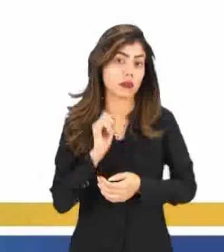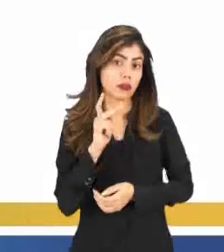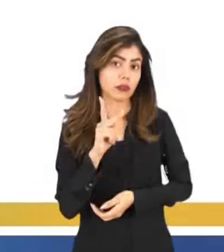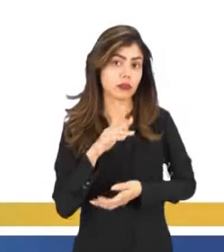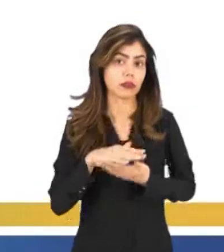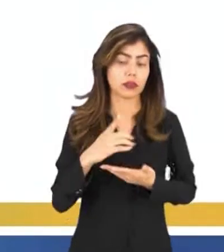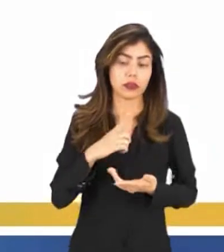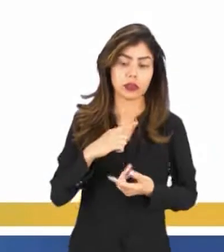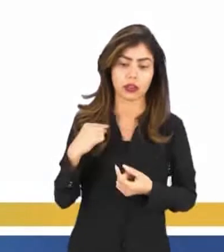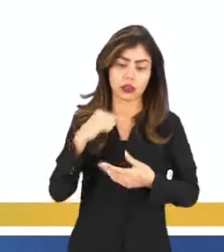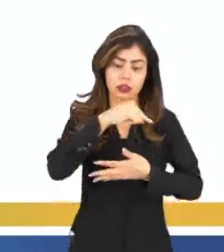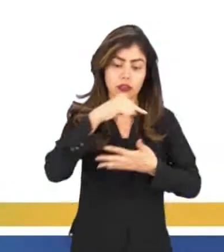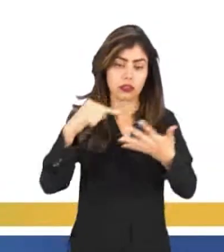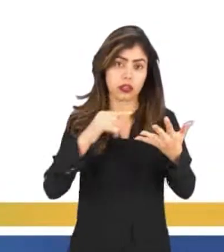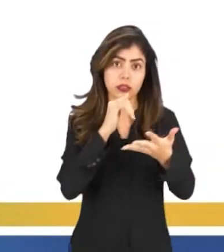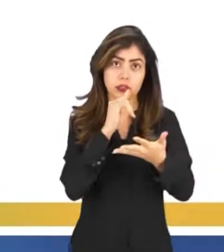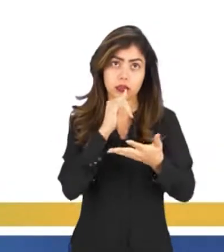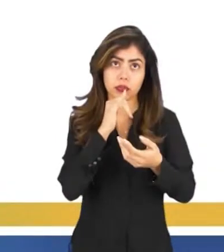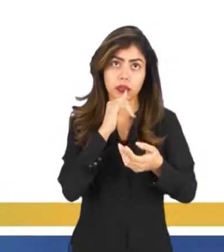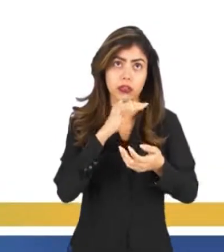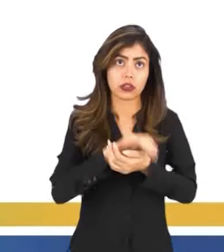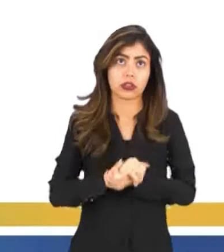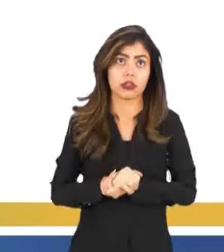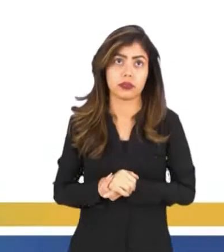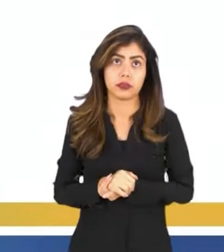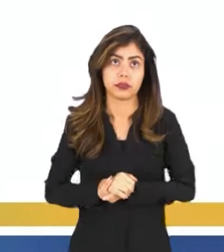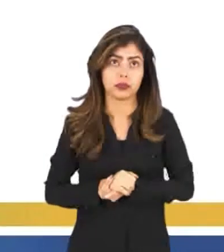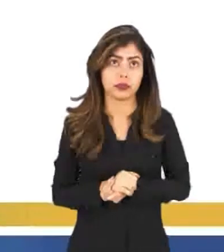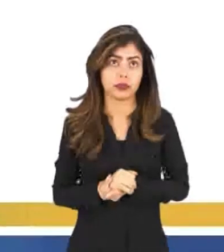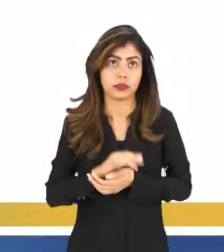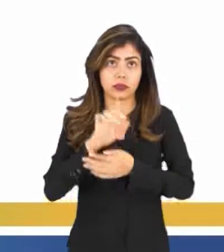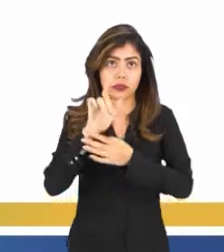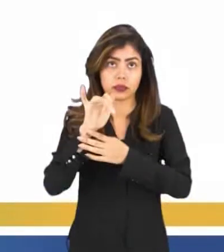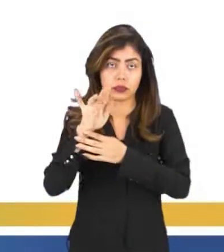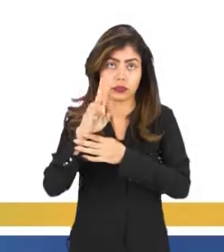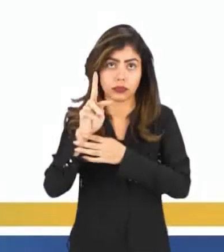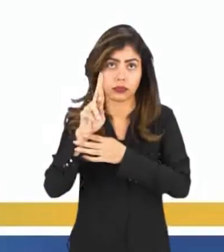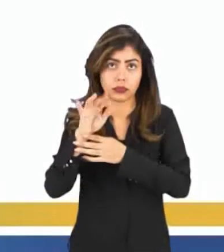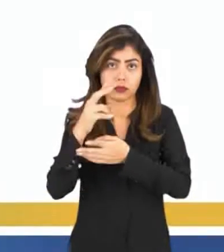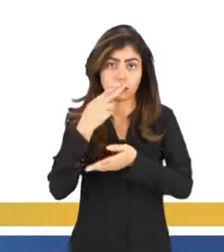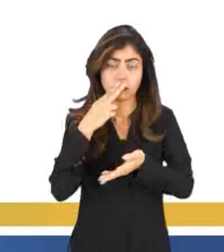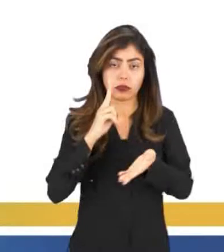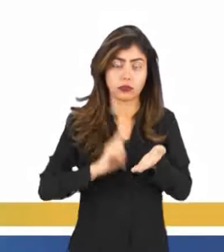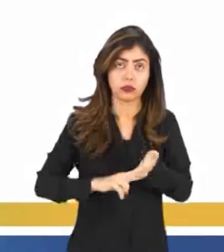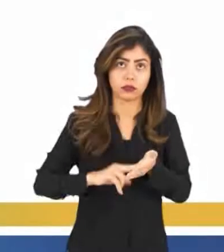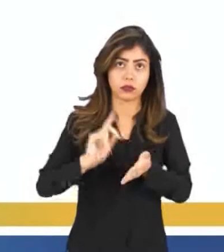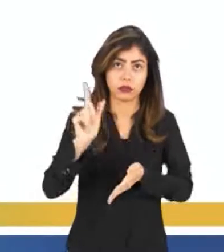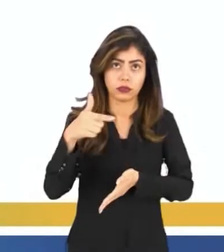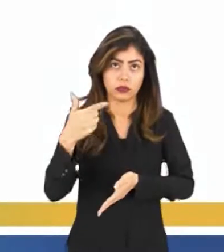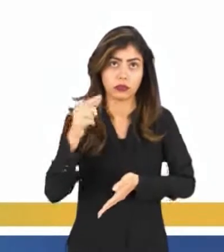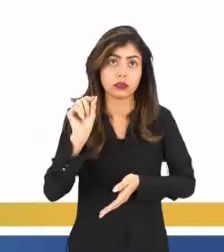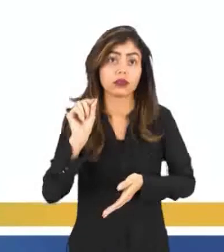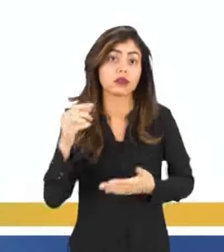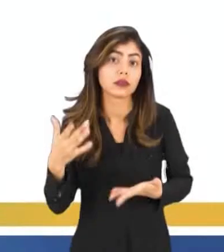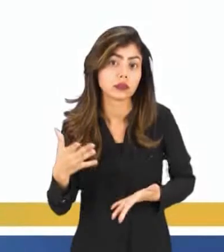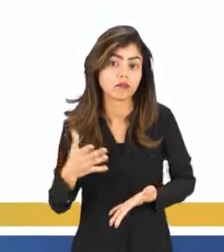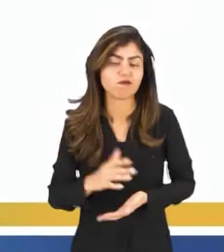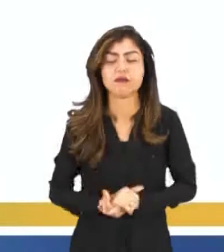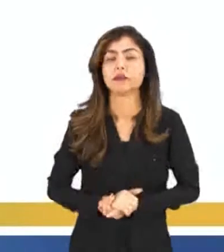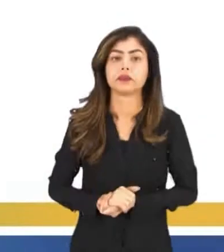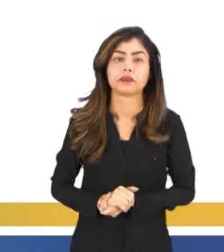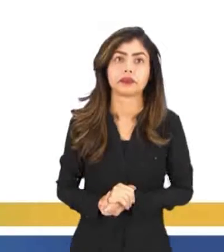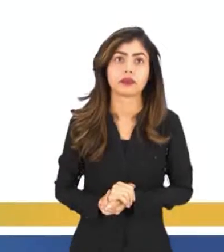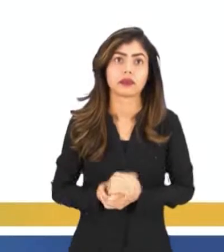tenemos varios ejemplos como por ejemplo el motivo de esta carta no es otro que el de